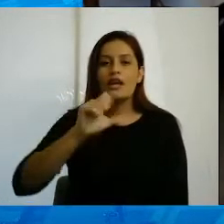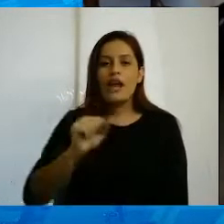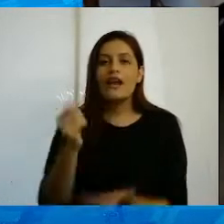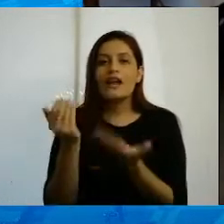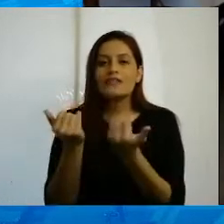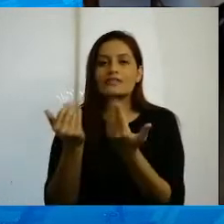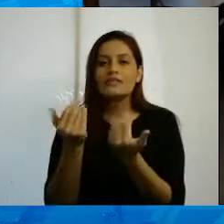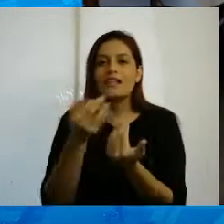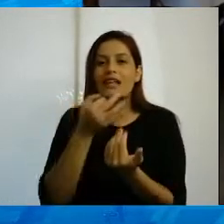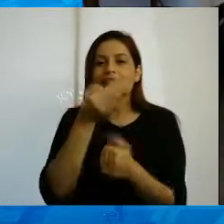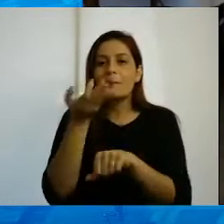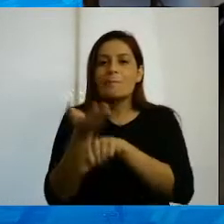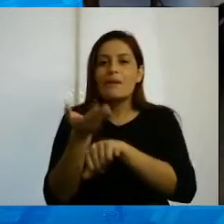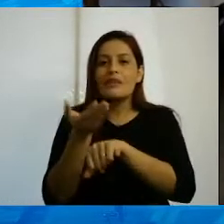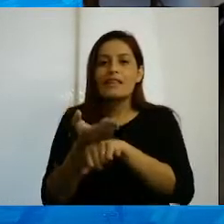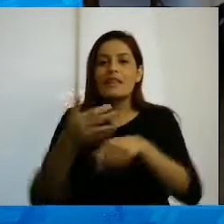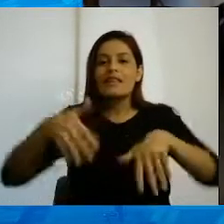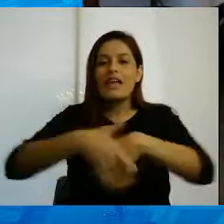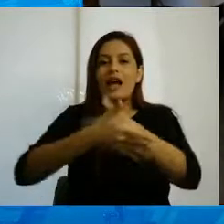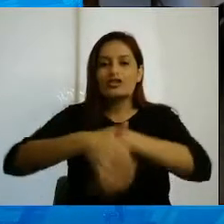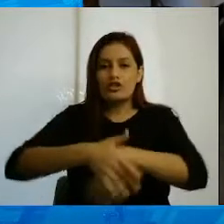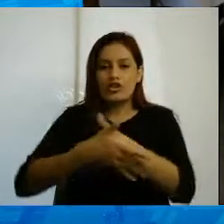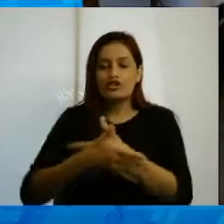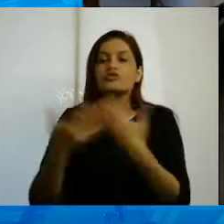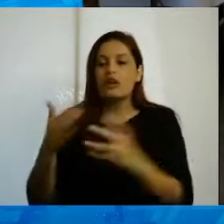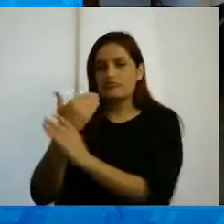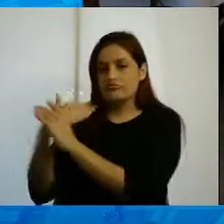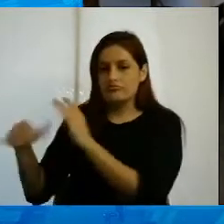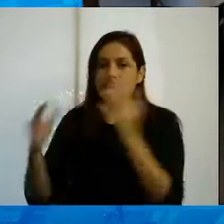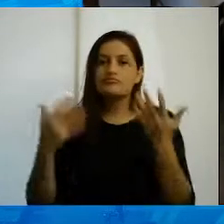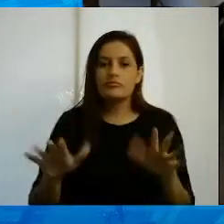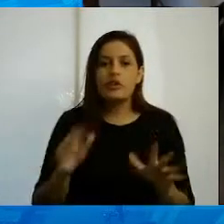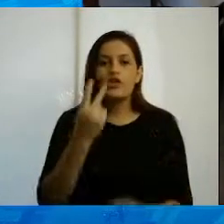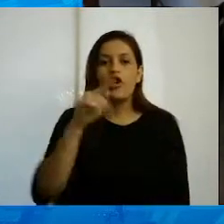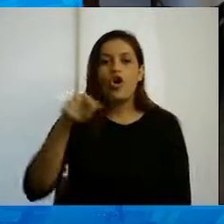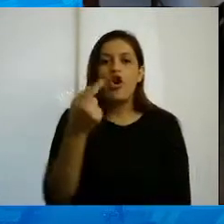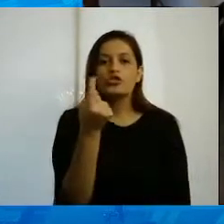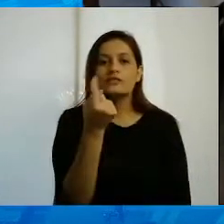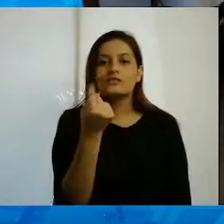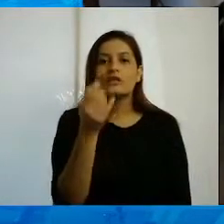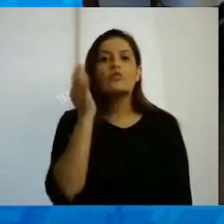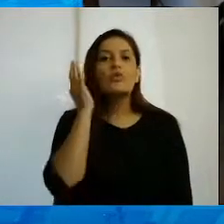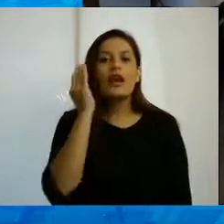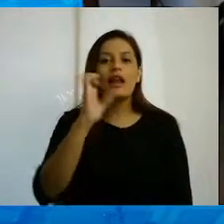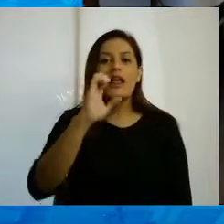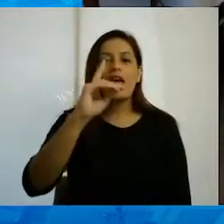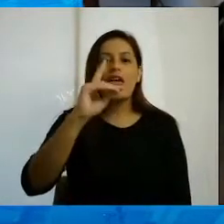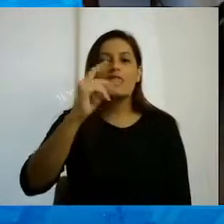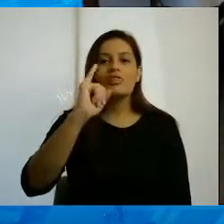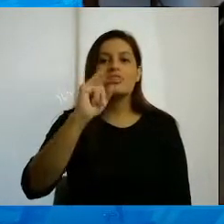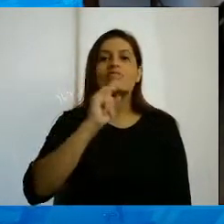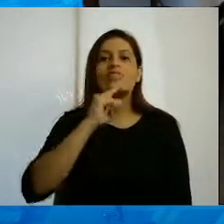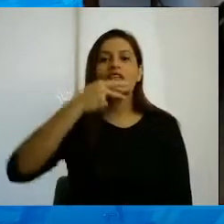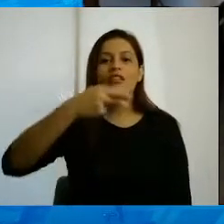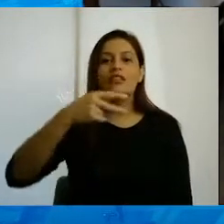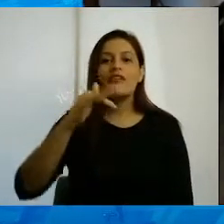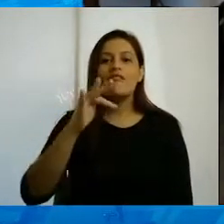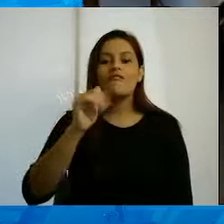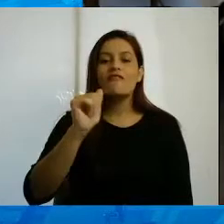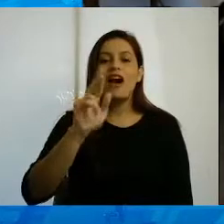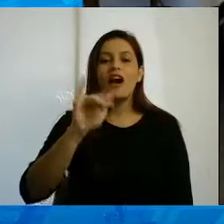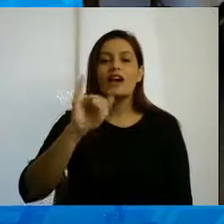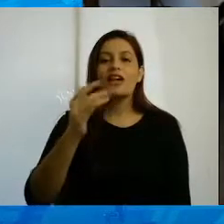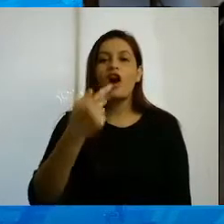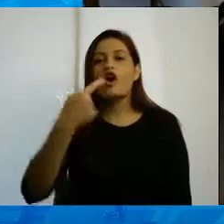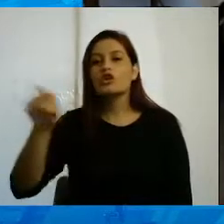considere solicitud de uso de Teatro Serrano, enviado a Dideco. 2.11, carta a la vecina Edith Faría y Mónica Ramos, solicita apoyo